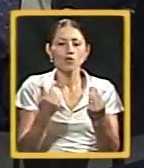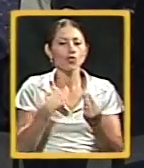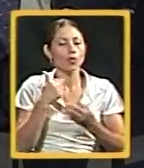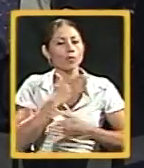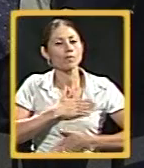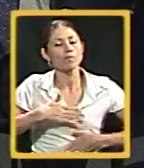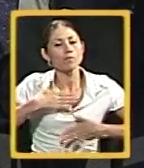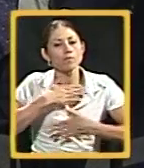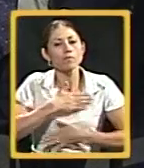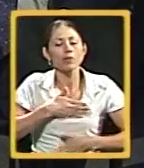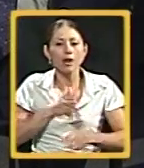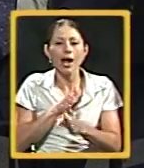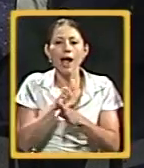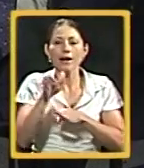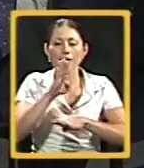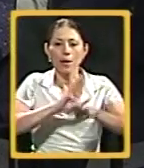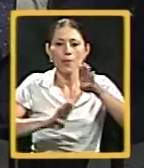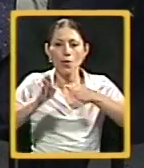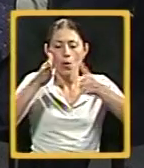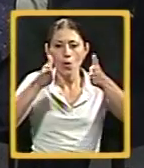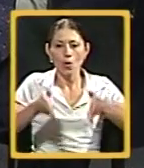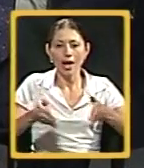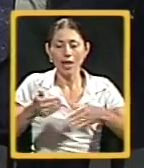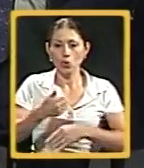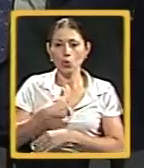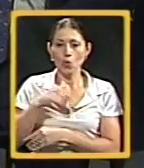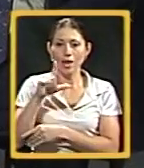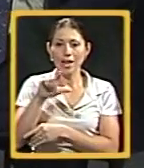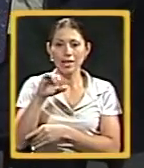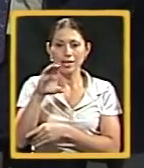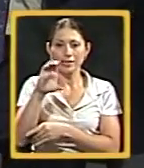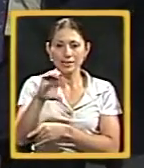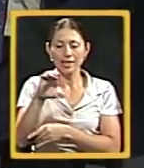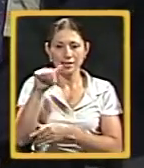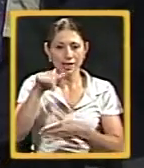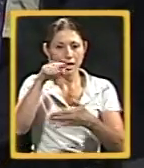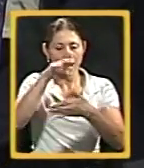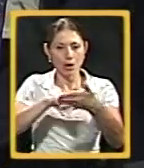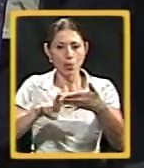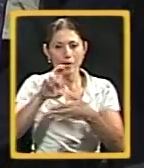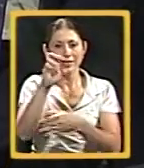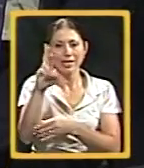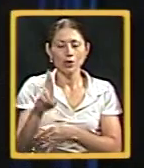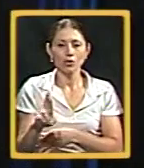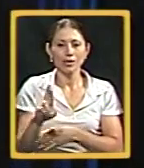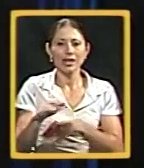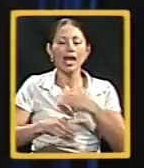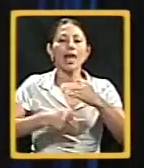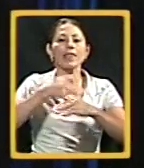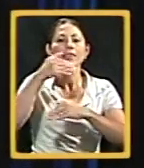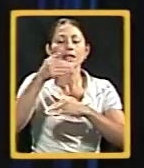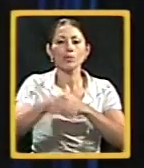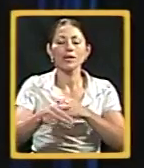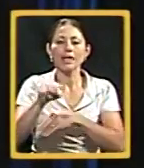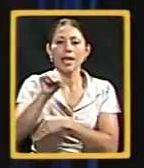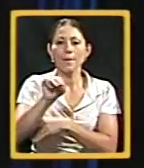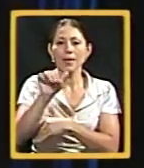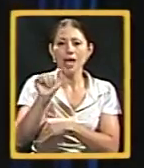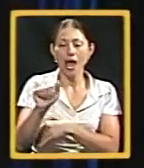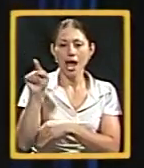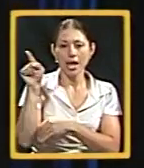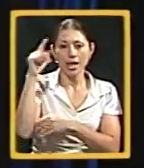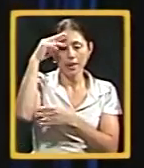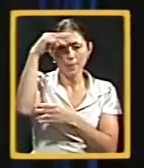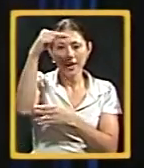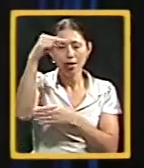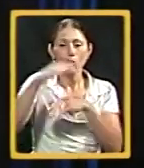como bióloga. Obtuve la licenciatura aquí en la Universidad de Costa Rica y después obtuve un máster en México y luego